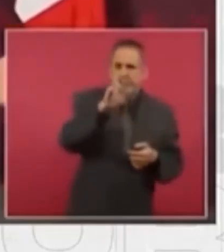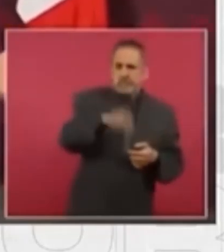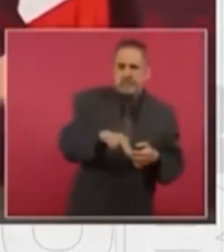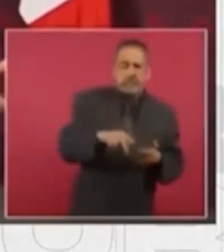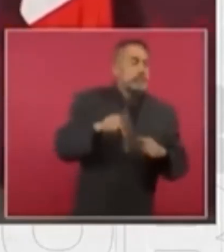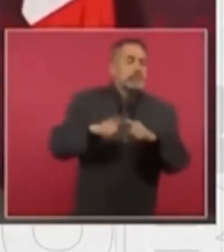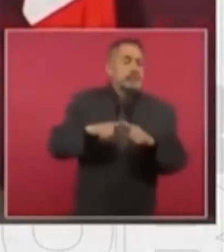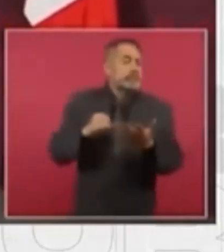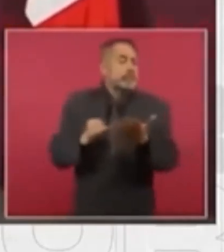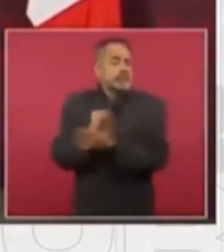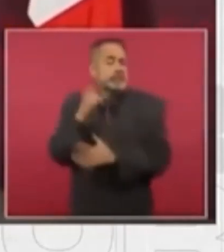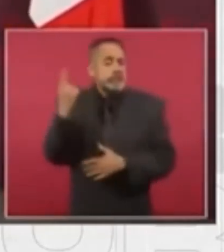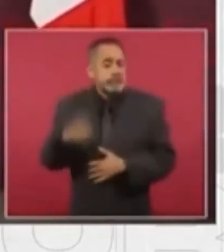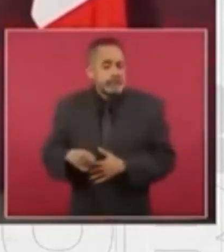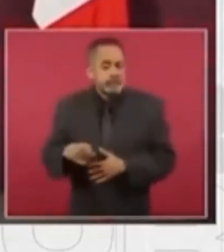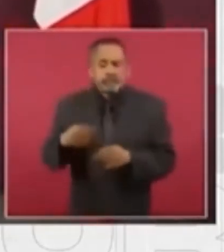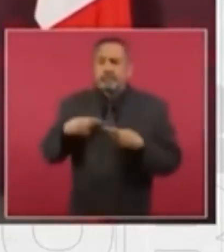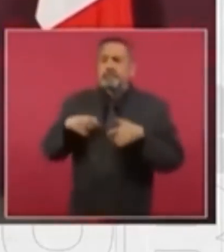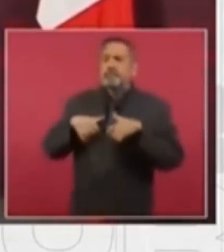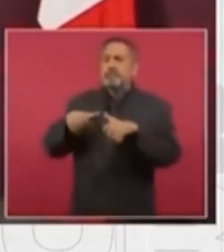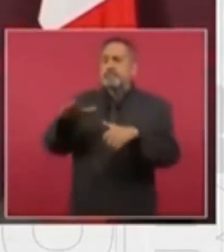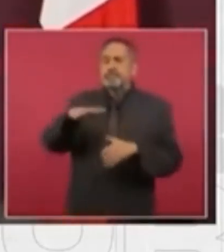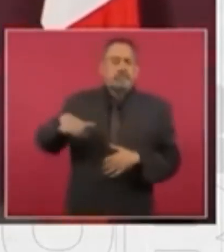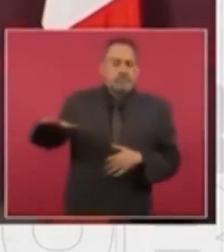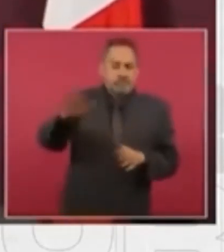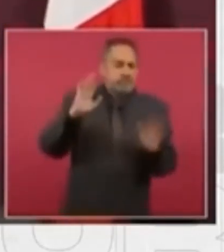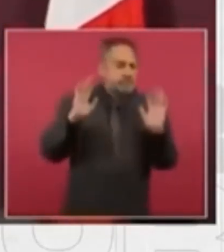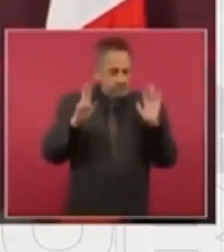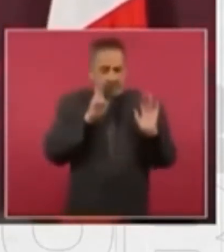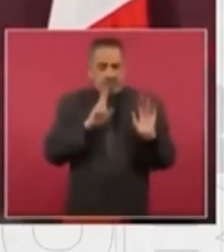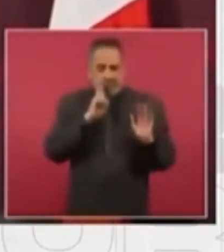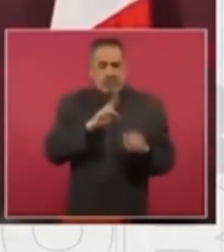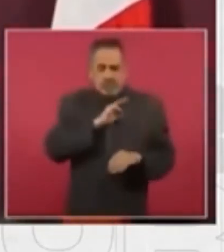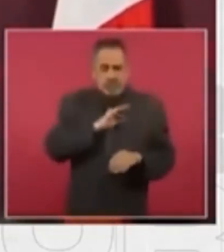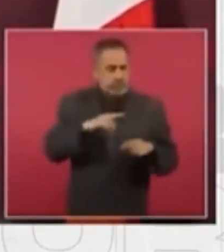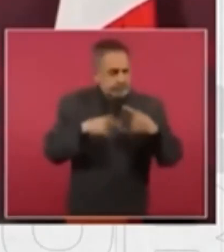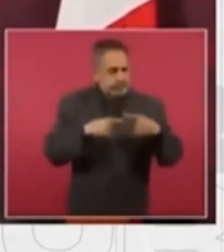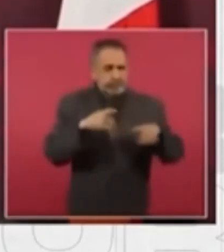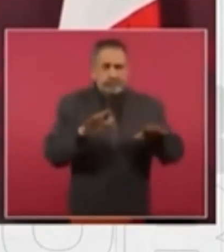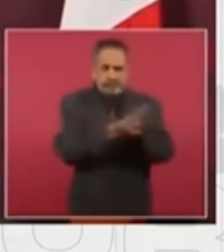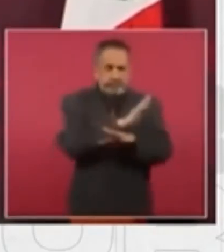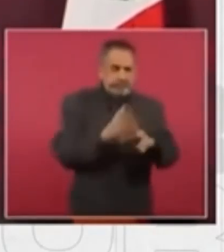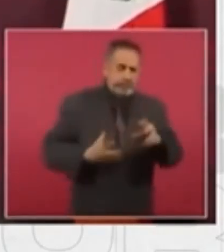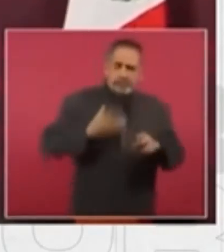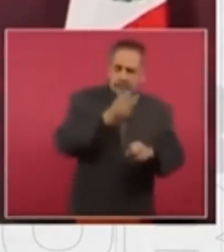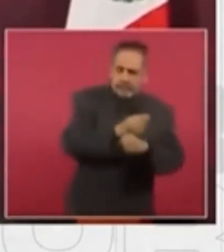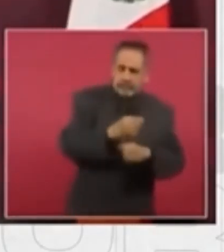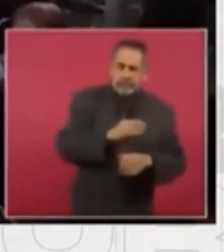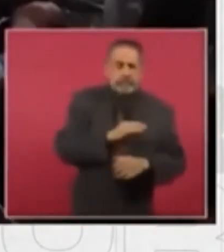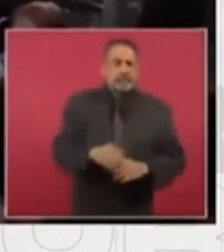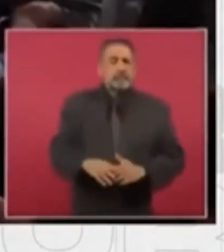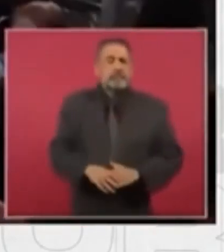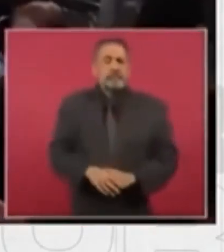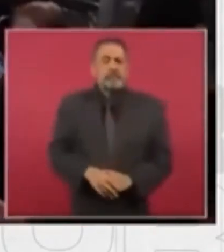la decisión del pueblo se puede llevar a cabo una reforma.